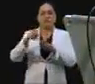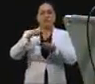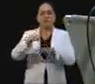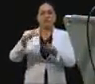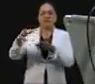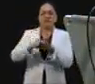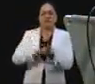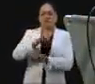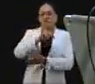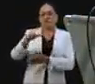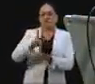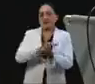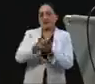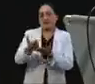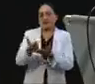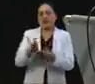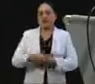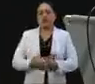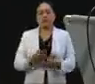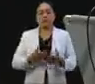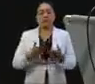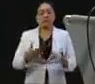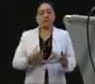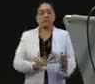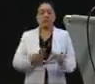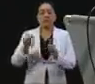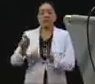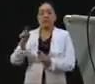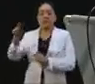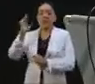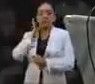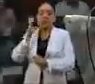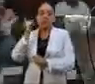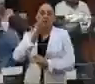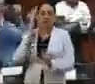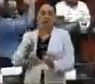descuentos en los salarios. Se remite a la Cámara de Diputados para los efectos.